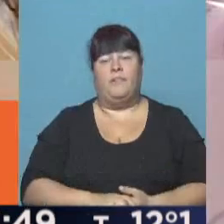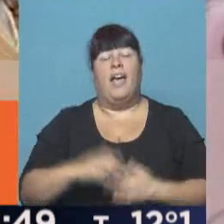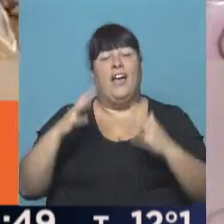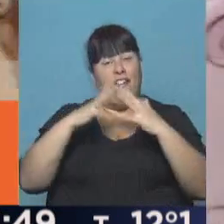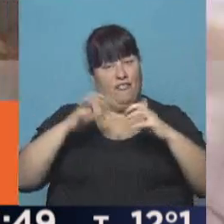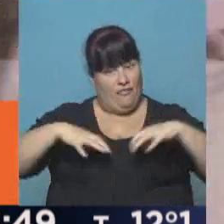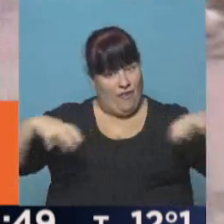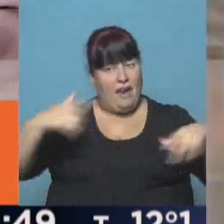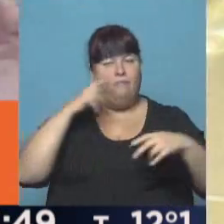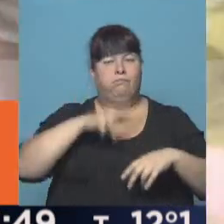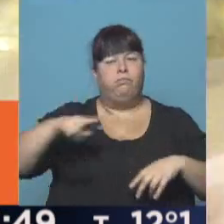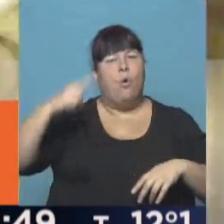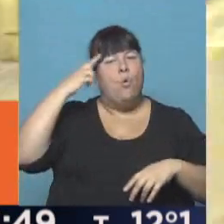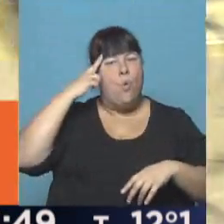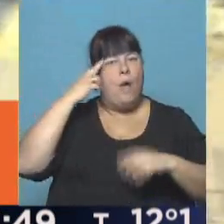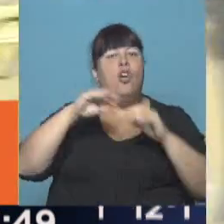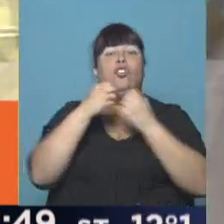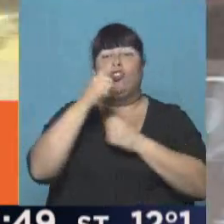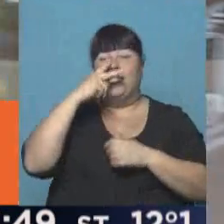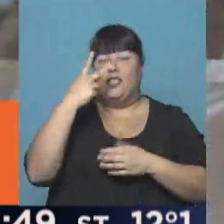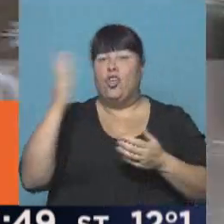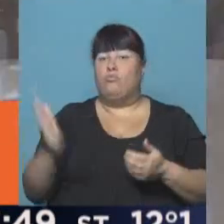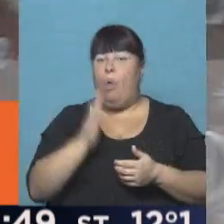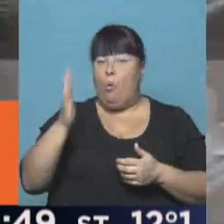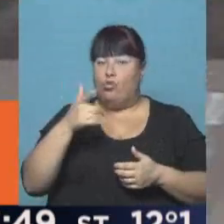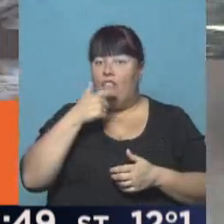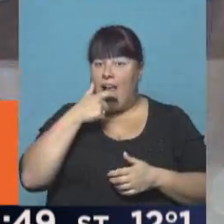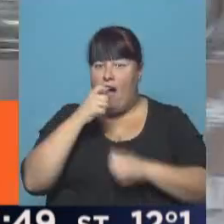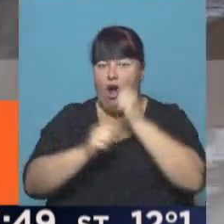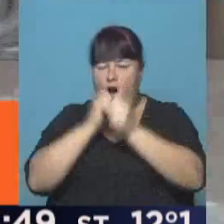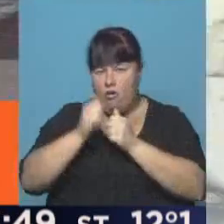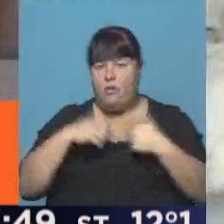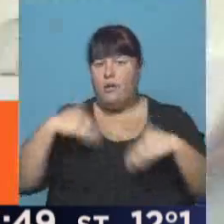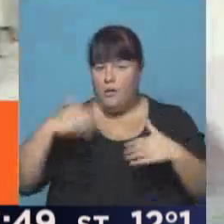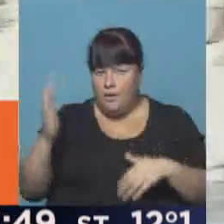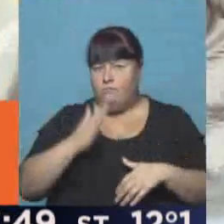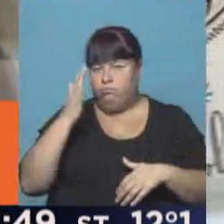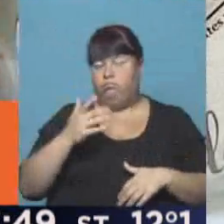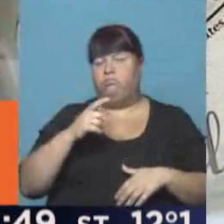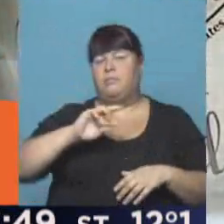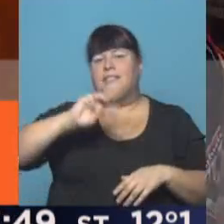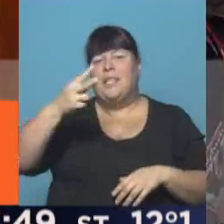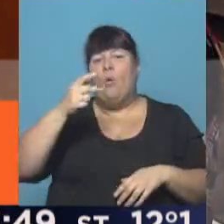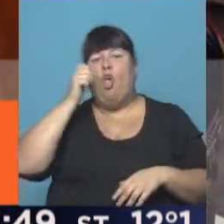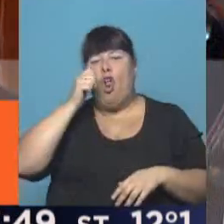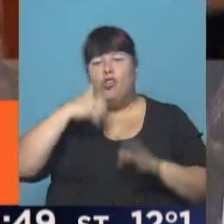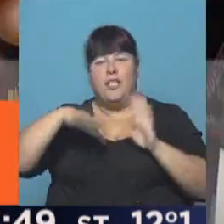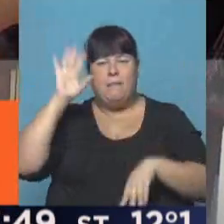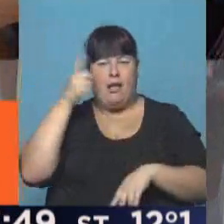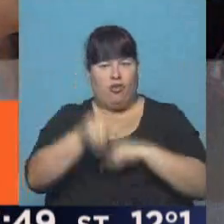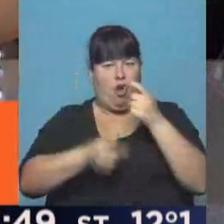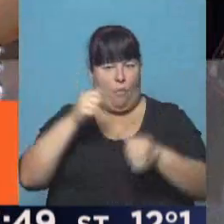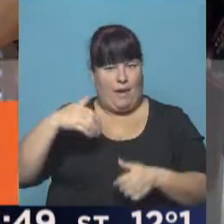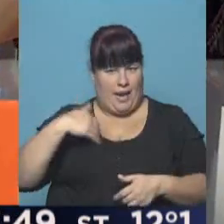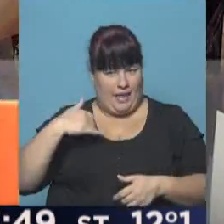feria expusieron 9 de los 72 productores de una industria que produce la segunda golosina en consumo